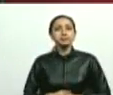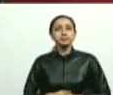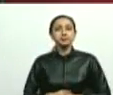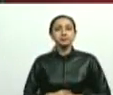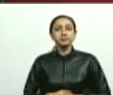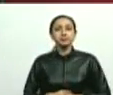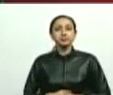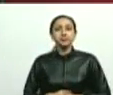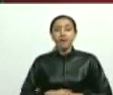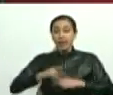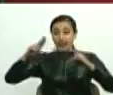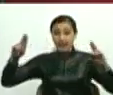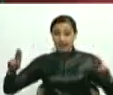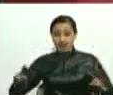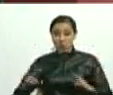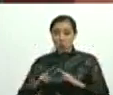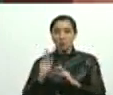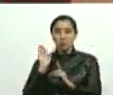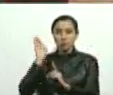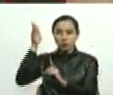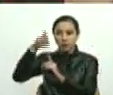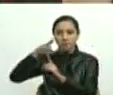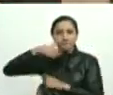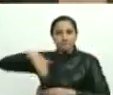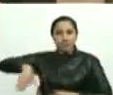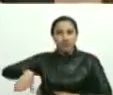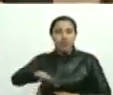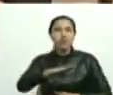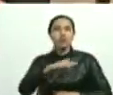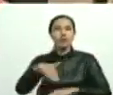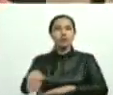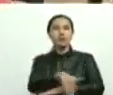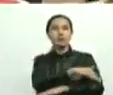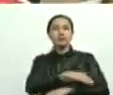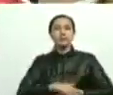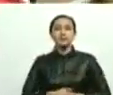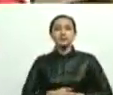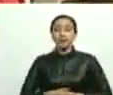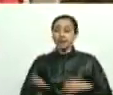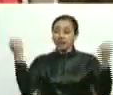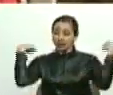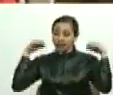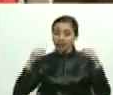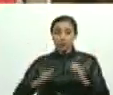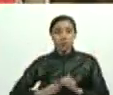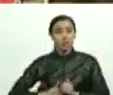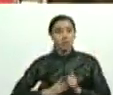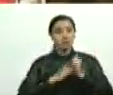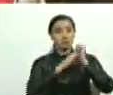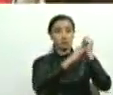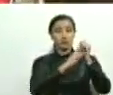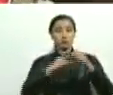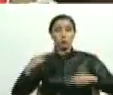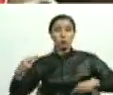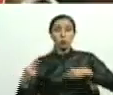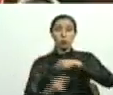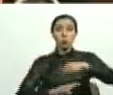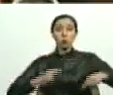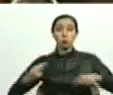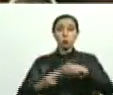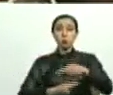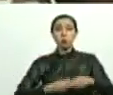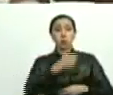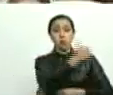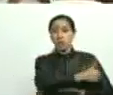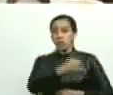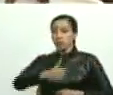ir al encuentro directo con el pueblo, en ejercicio del liderazgo revolucionario, en cada